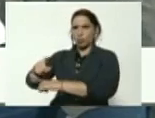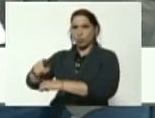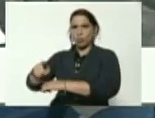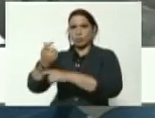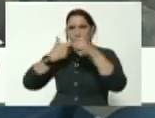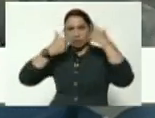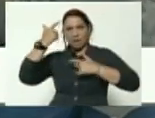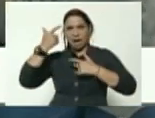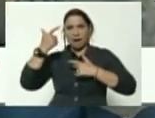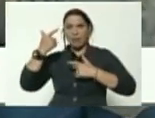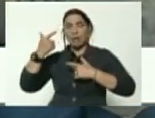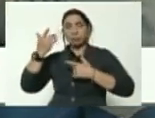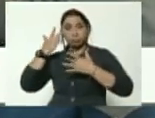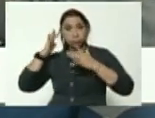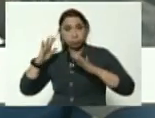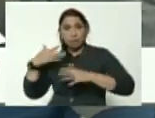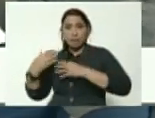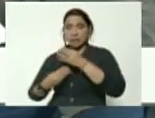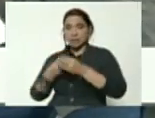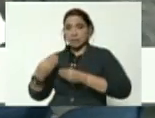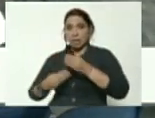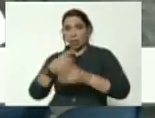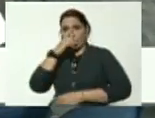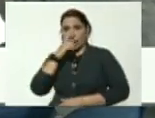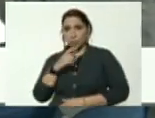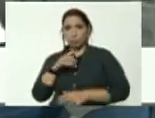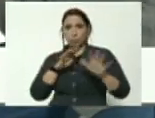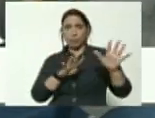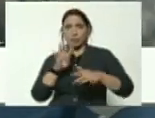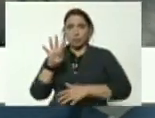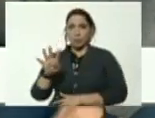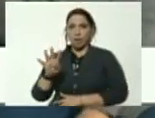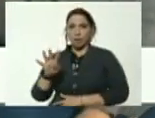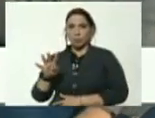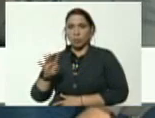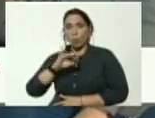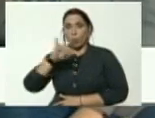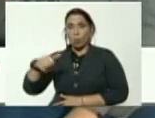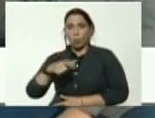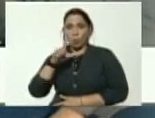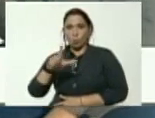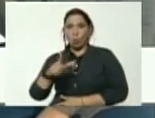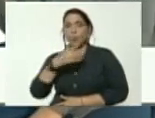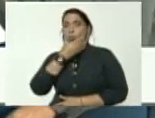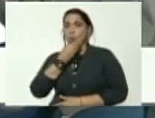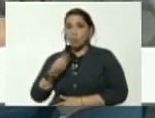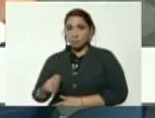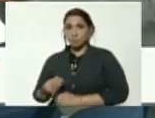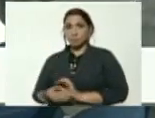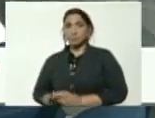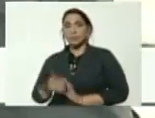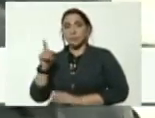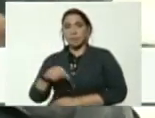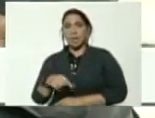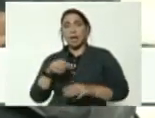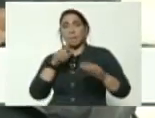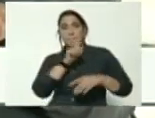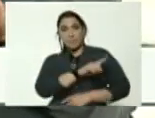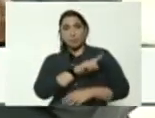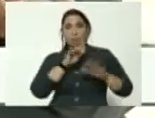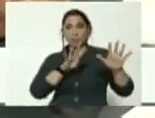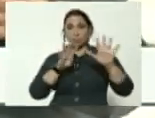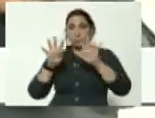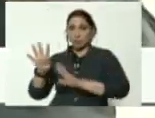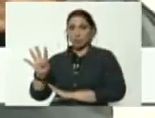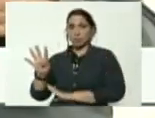comandante durante el año 94, entre julio y diciembre de 1994, fue una gira